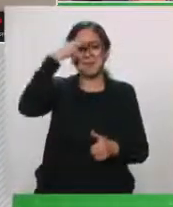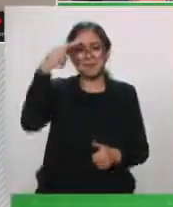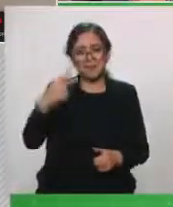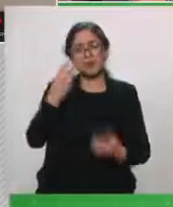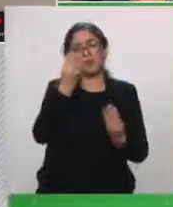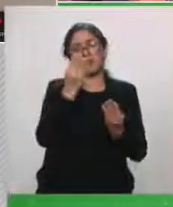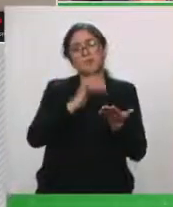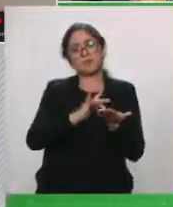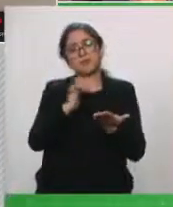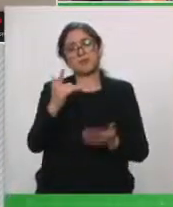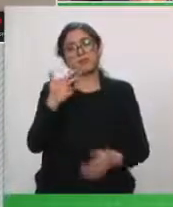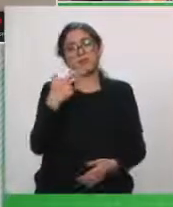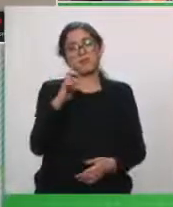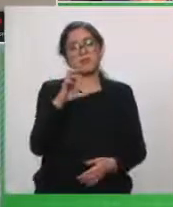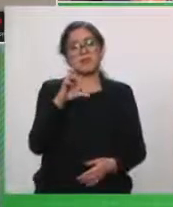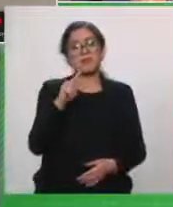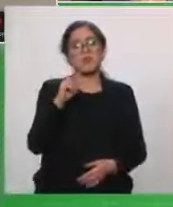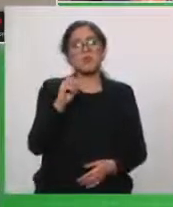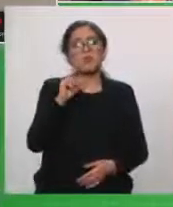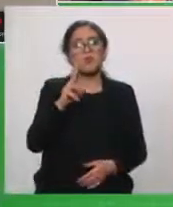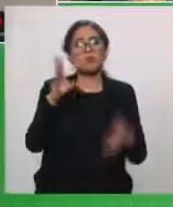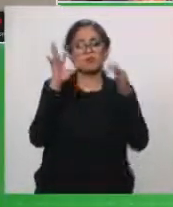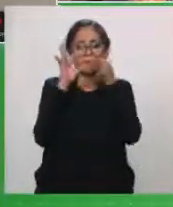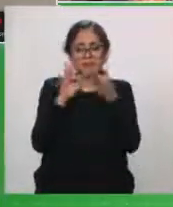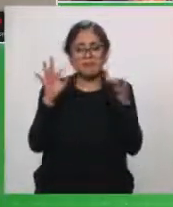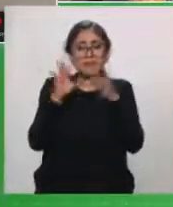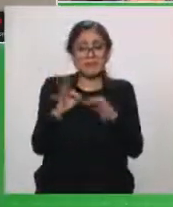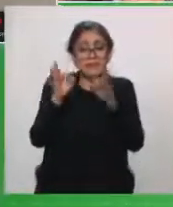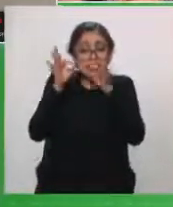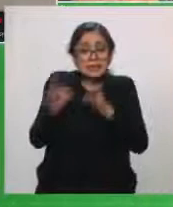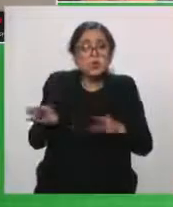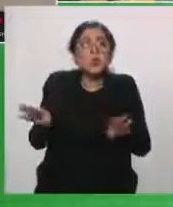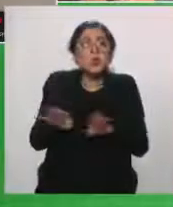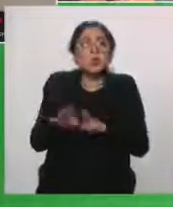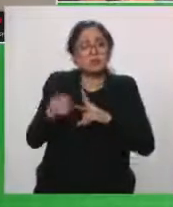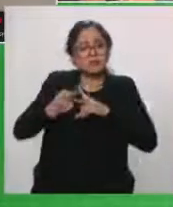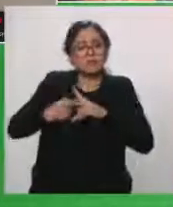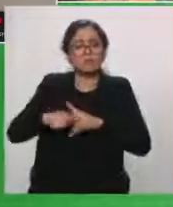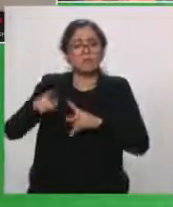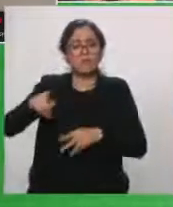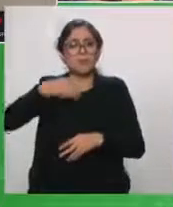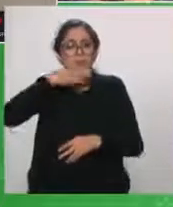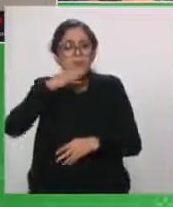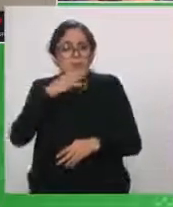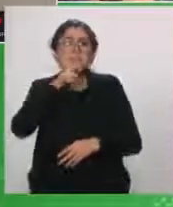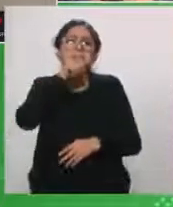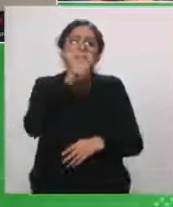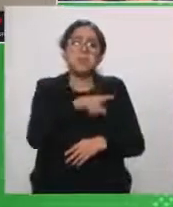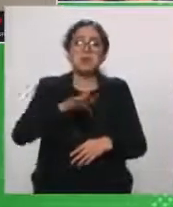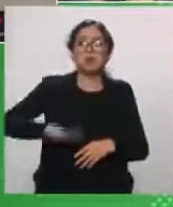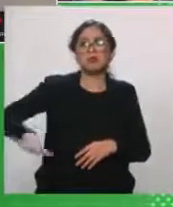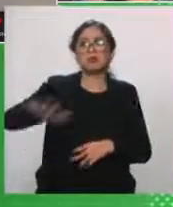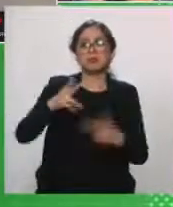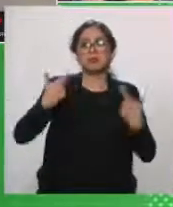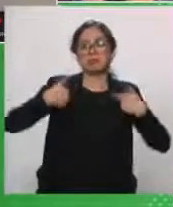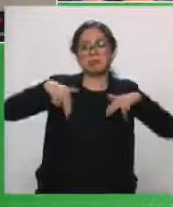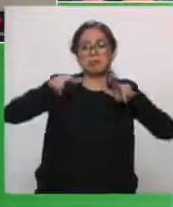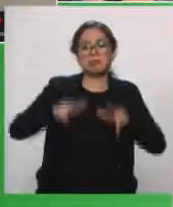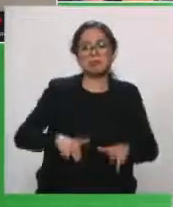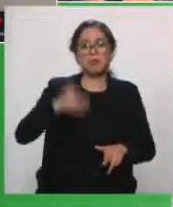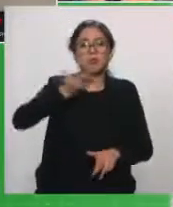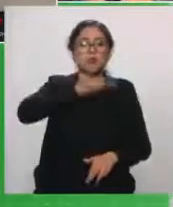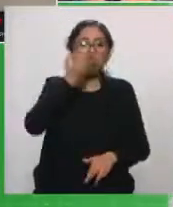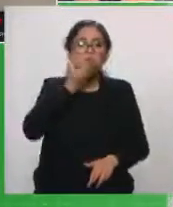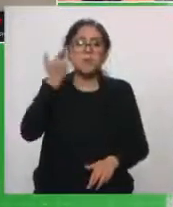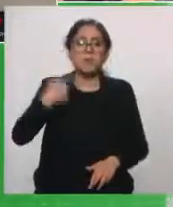gracias, Héctor Zagal, por conversar sobre el origen del pozole y, por supuesto, también lo representativo que es el maíz en nuestras tradiciones y en